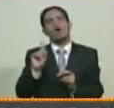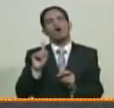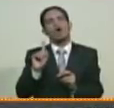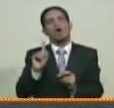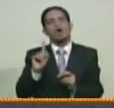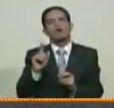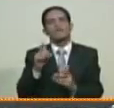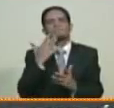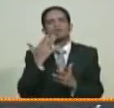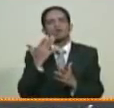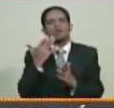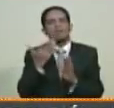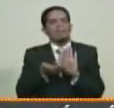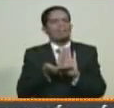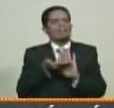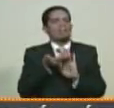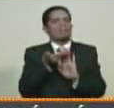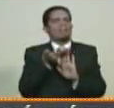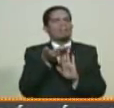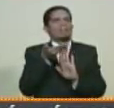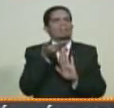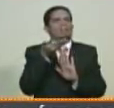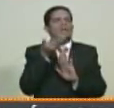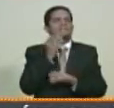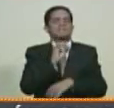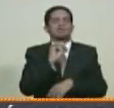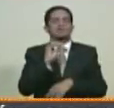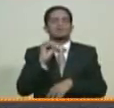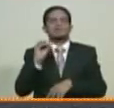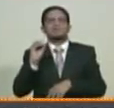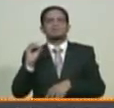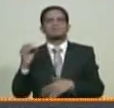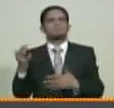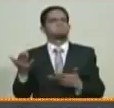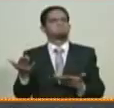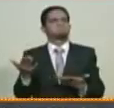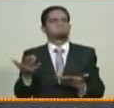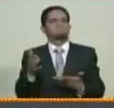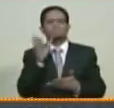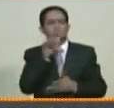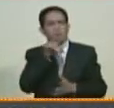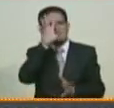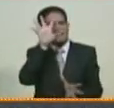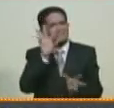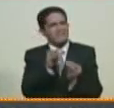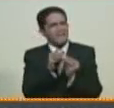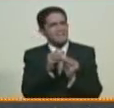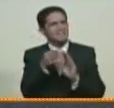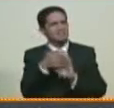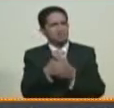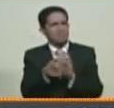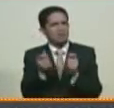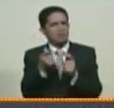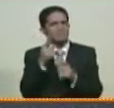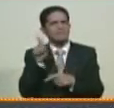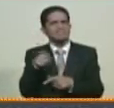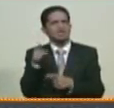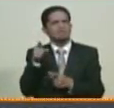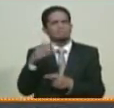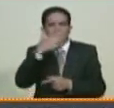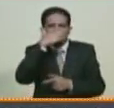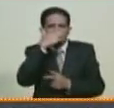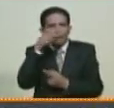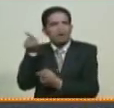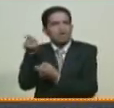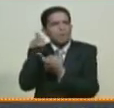luis britto garcía empiezan a ponerse los como locos los productos sin ningún tipo de análisis realmente económico es para robarle el salario a la gente no sólo puede